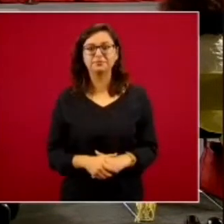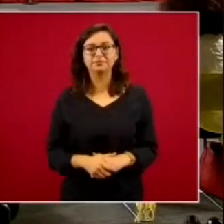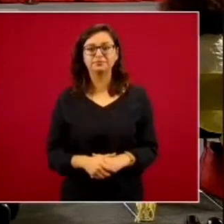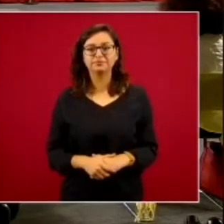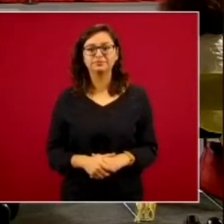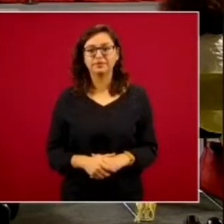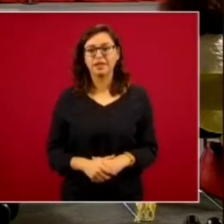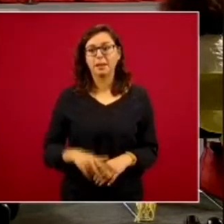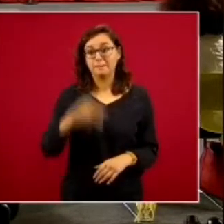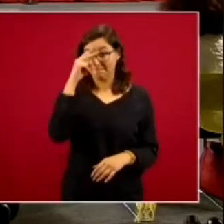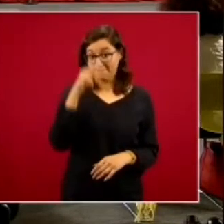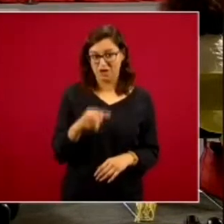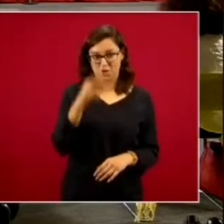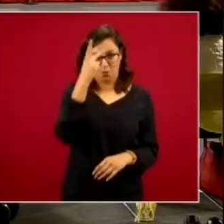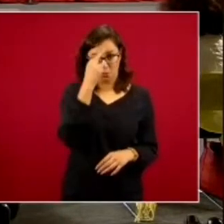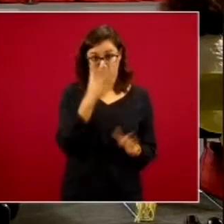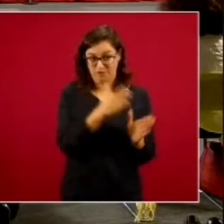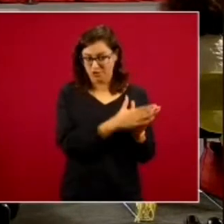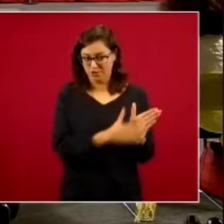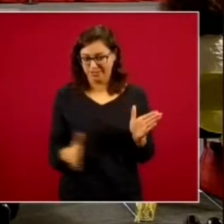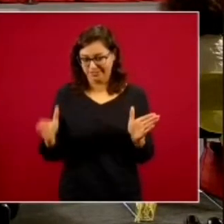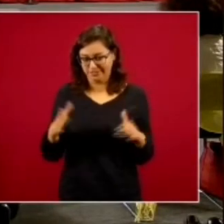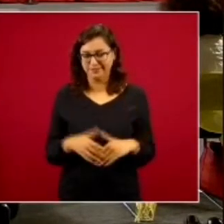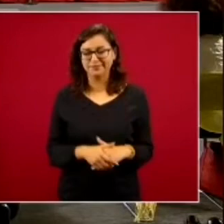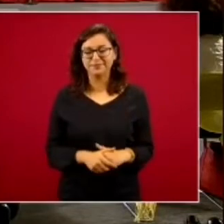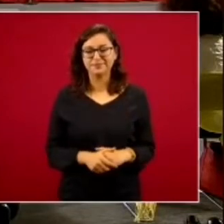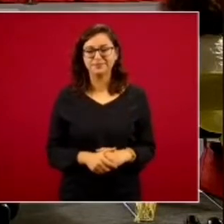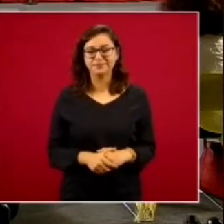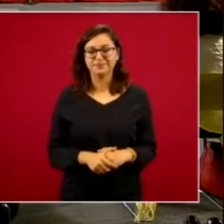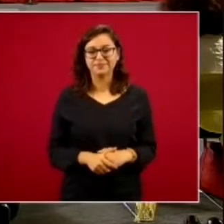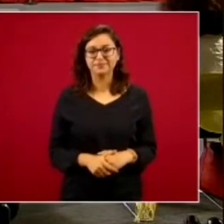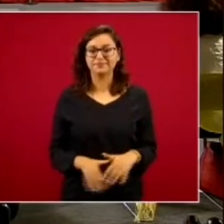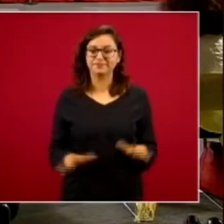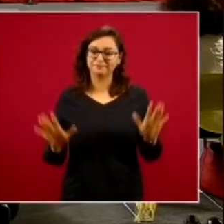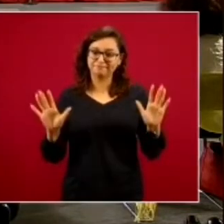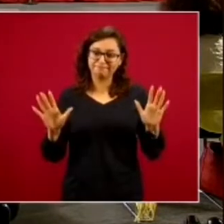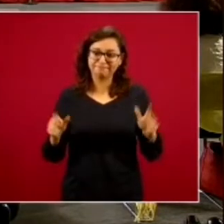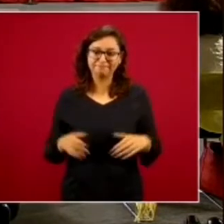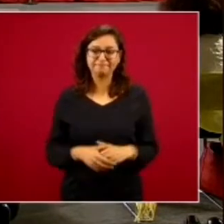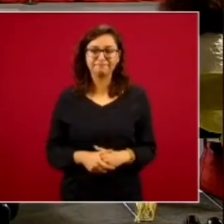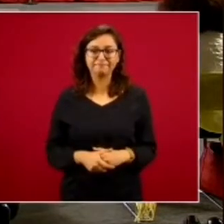El México de Porfirio Díaz. Muy bien. En fin. Pues